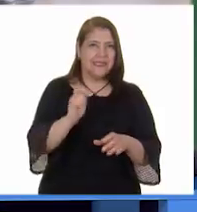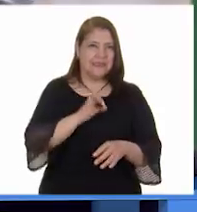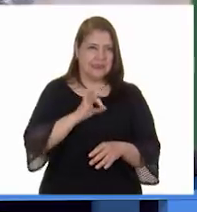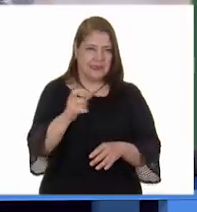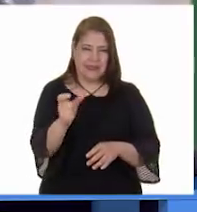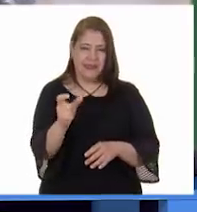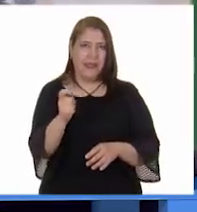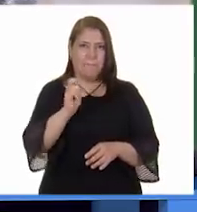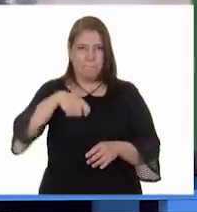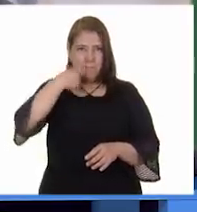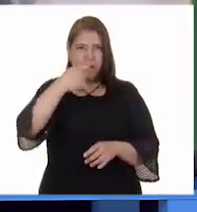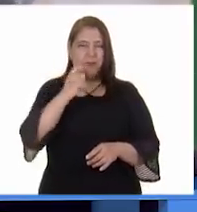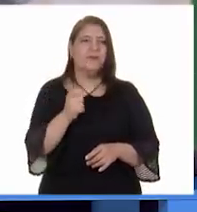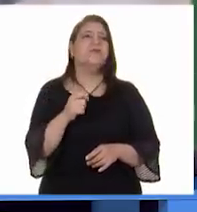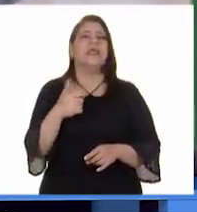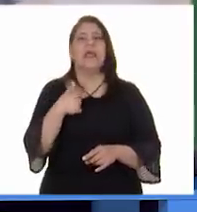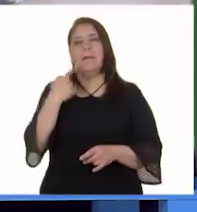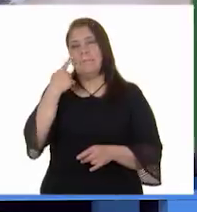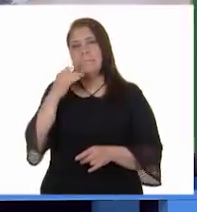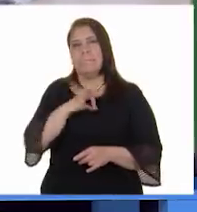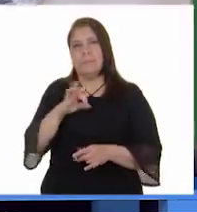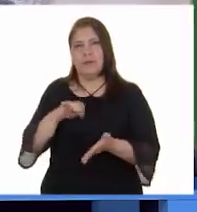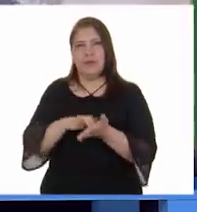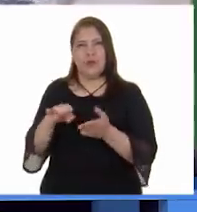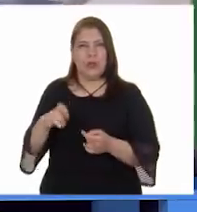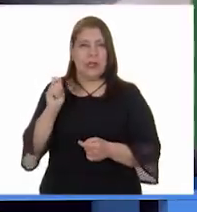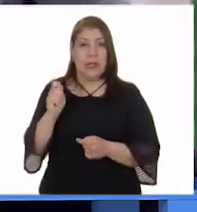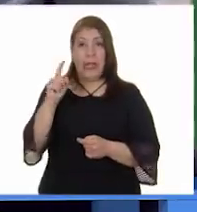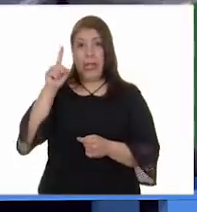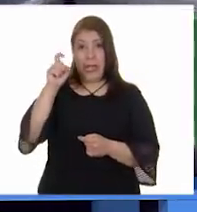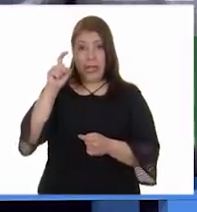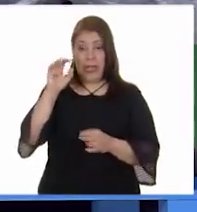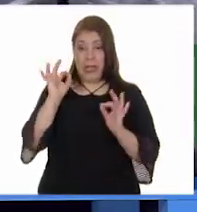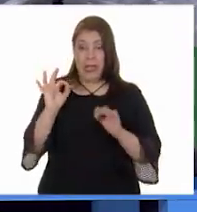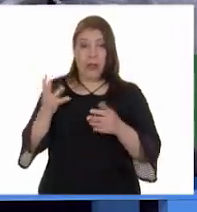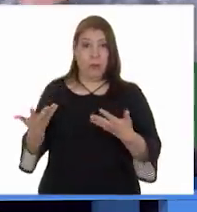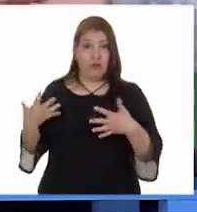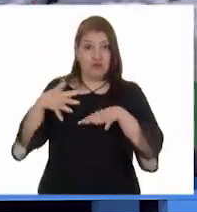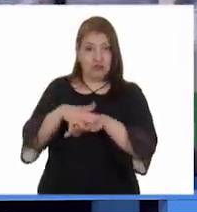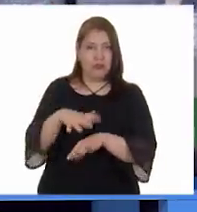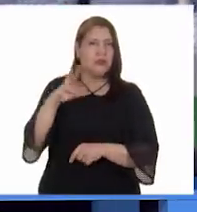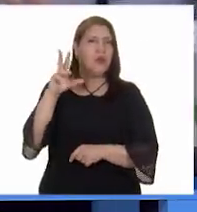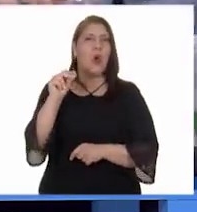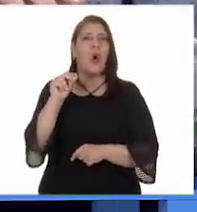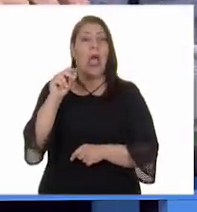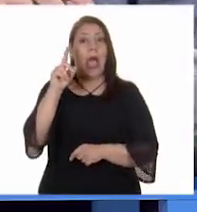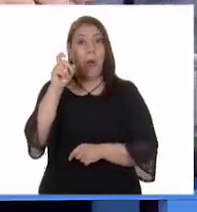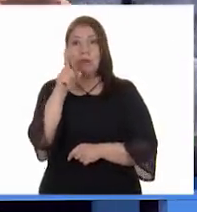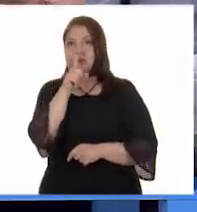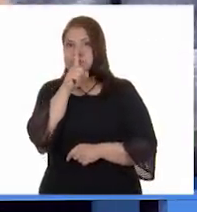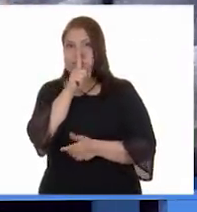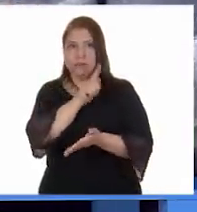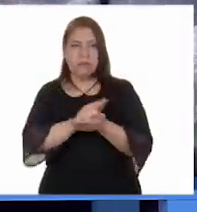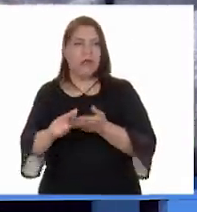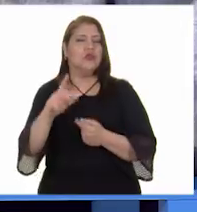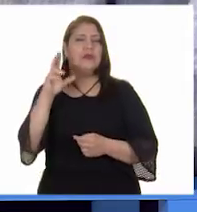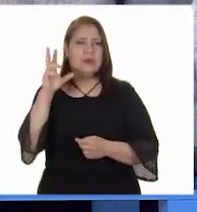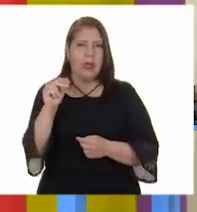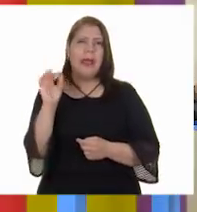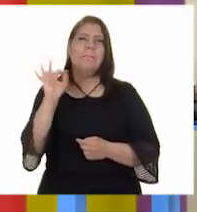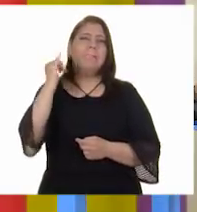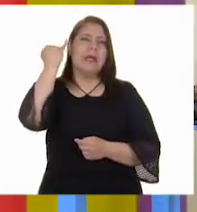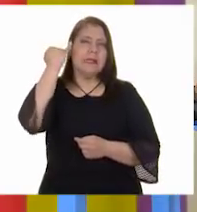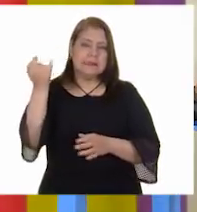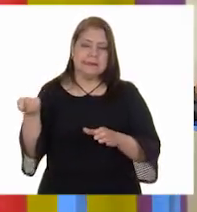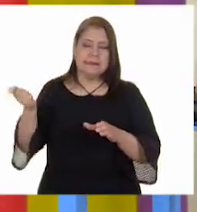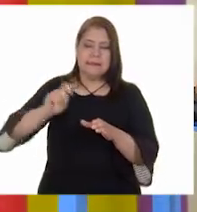ejemplo, si yo ocupo agua, el agua no es como tal una mezcla, porque esta agua es potable. Uh-huh. Pero si ahora le echamos sal... Entonces ya se